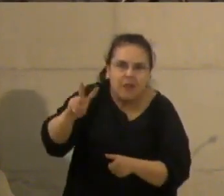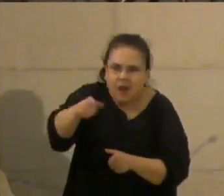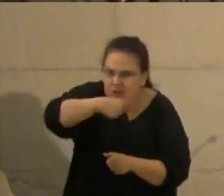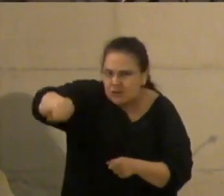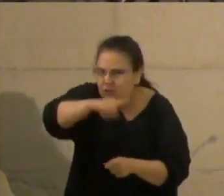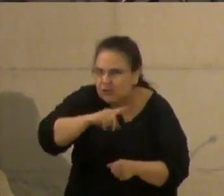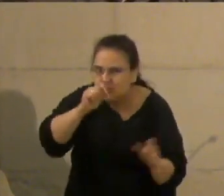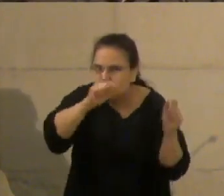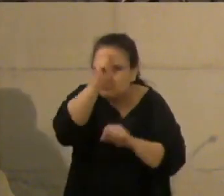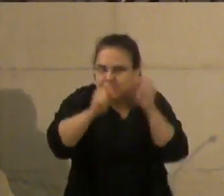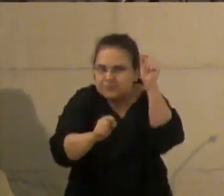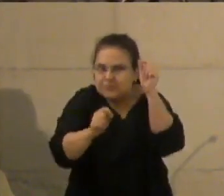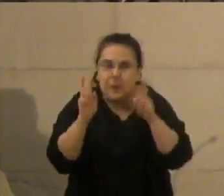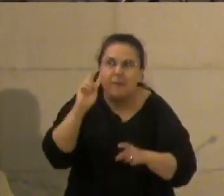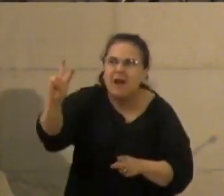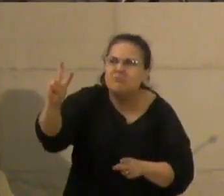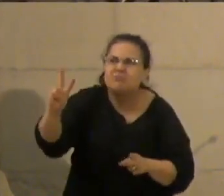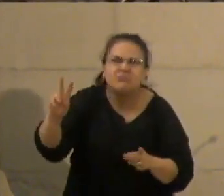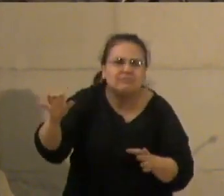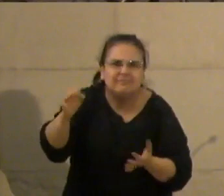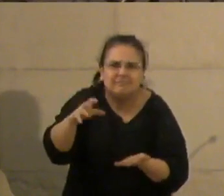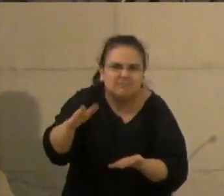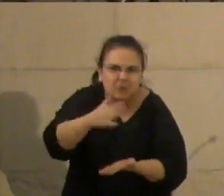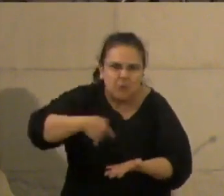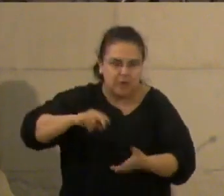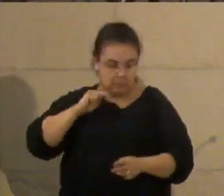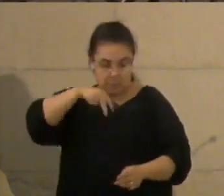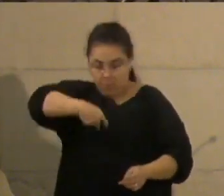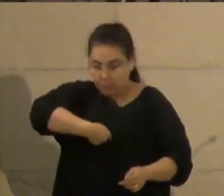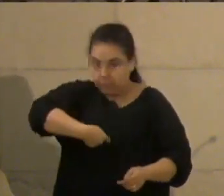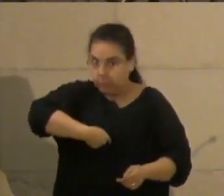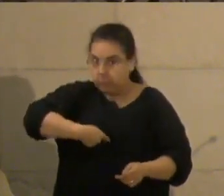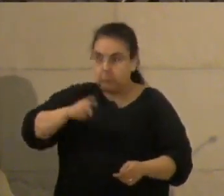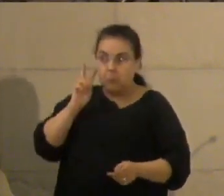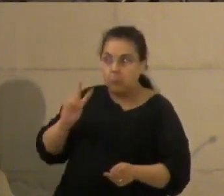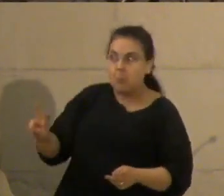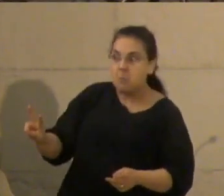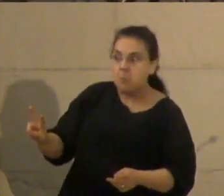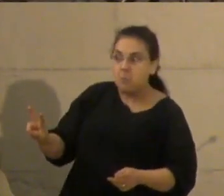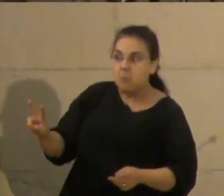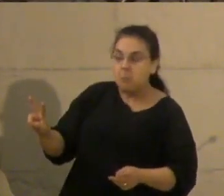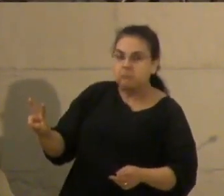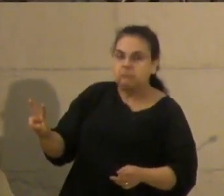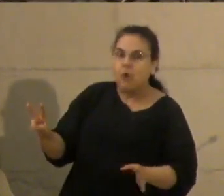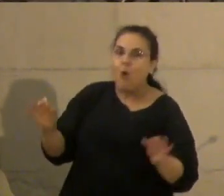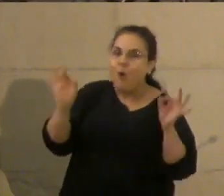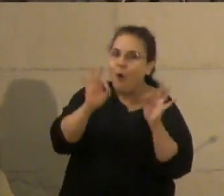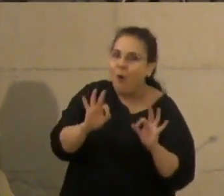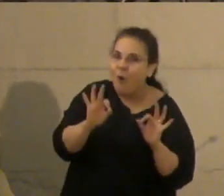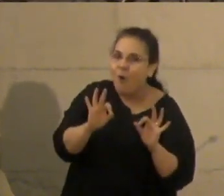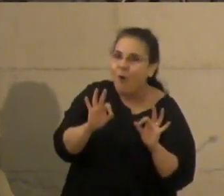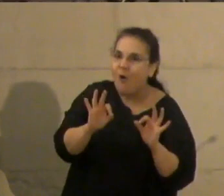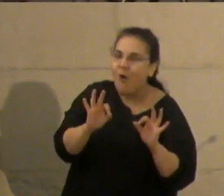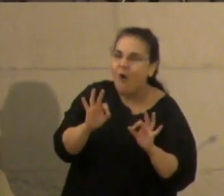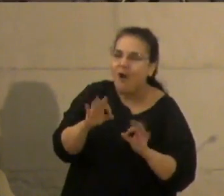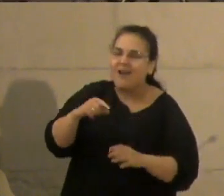los momentos donde vienen las piedras? ¿A nosotros mismos? ¿A lo que nos digan otros? ¿O podemos dejarnos